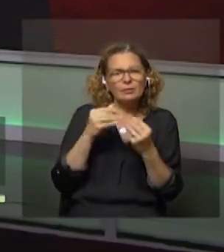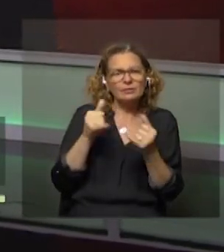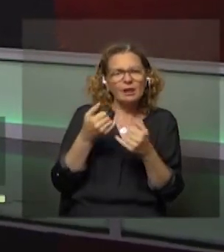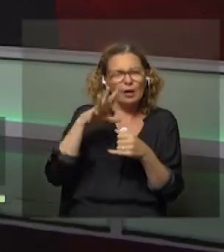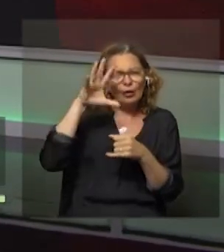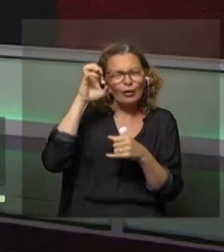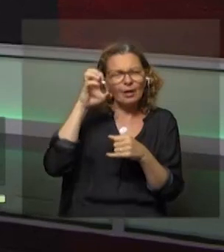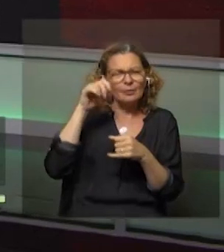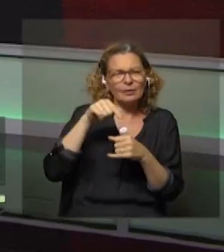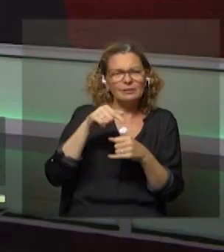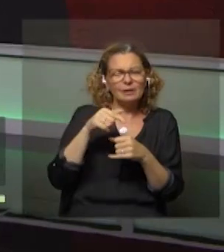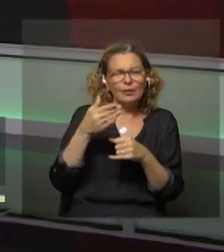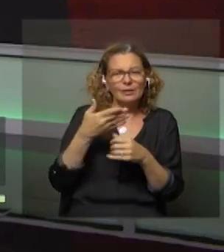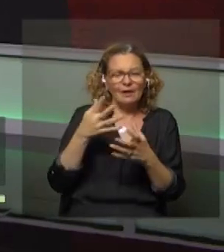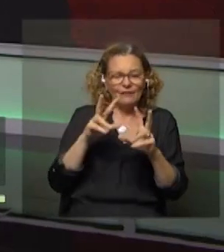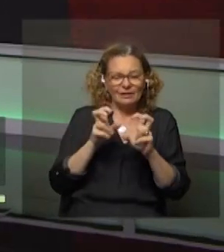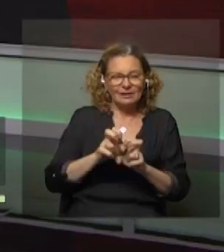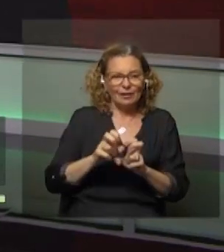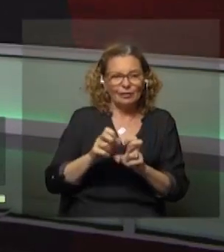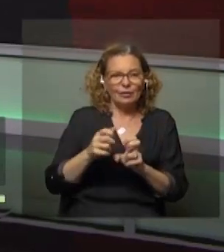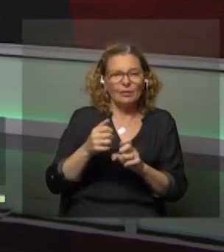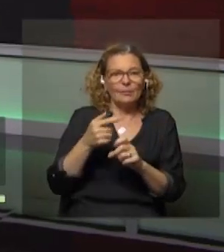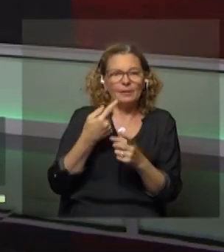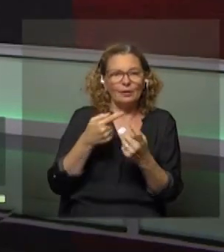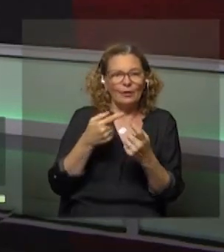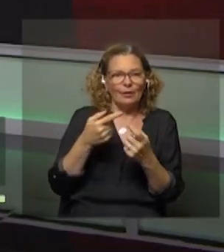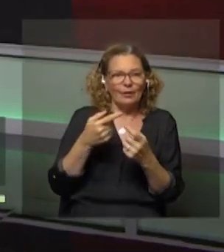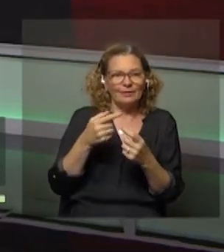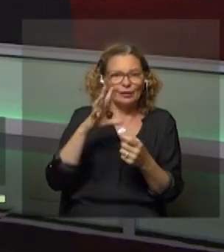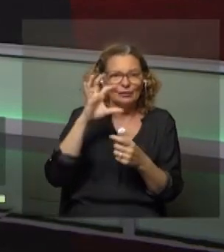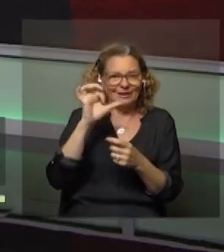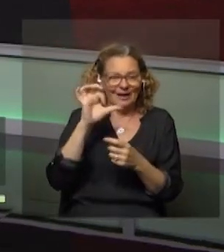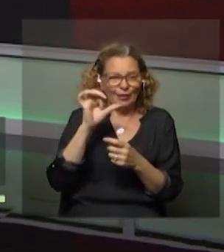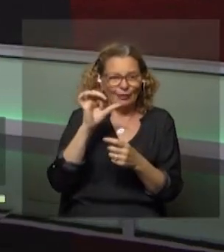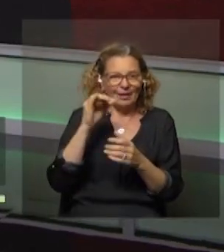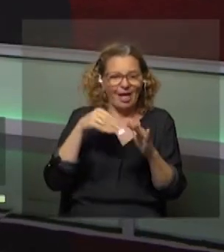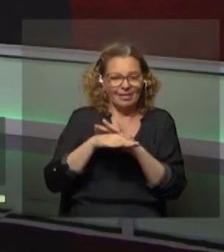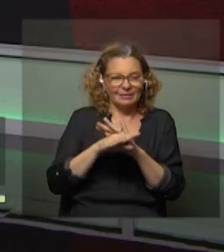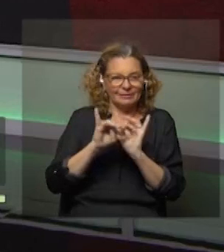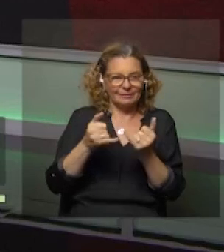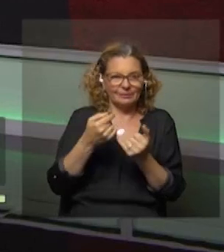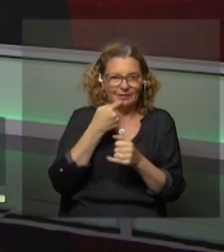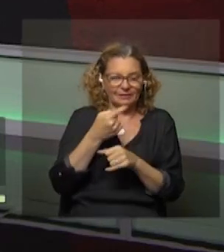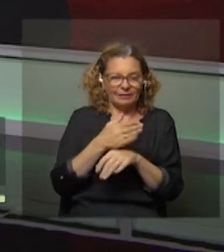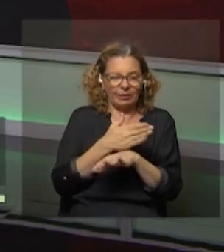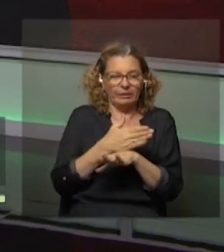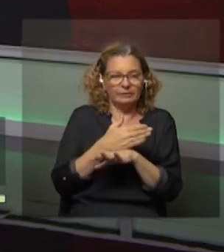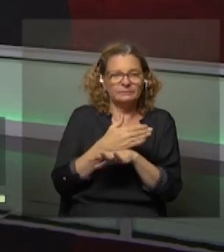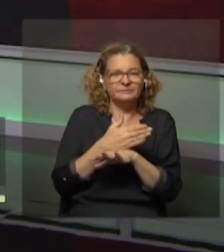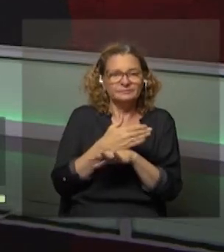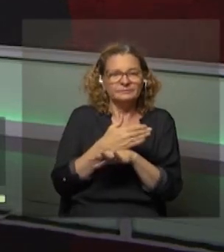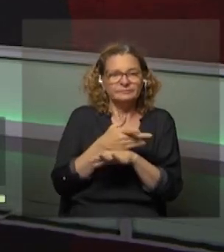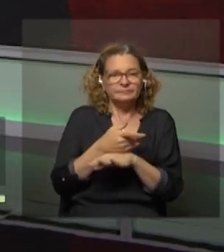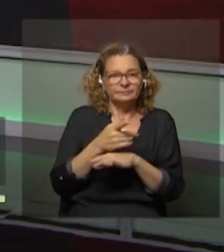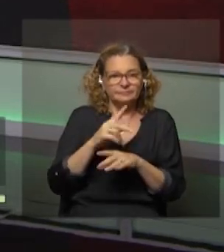ya recordamos que en este momento se está investigando Alejandro asesiano pero desde los senadores que están involucrados ya han mencionado anteriormente que entienden